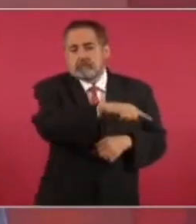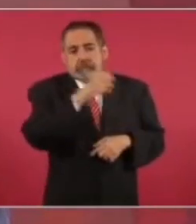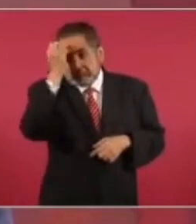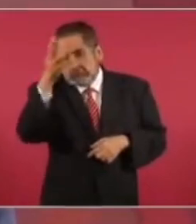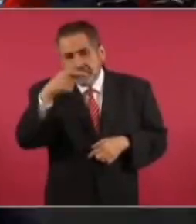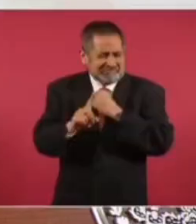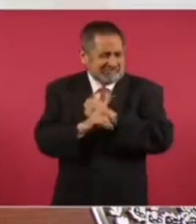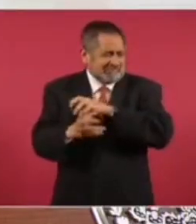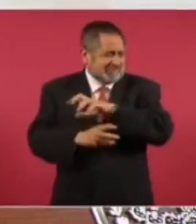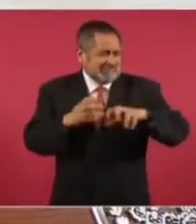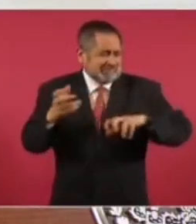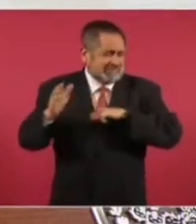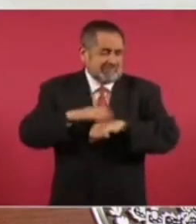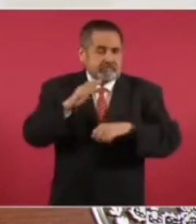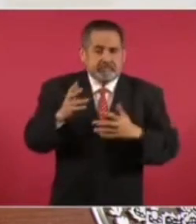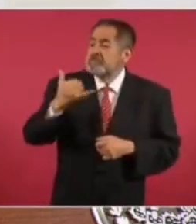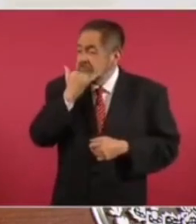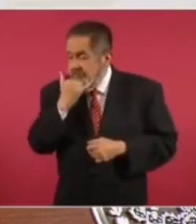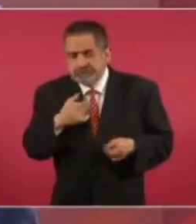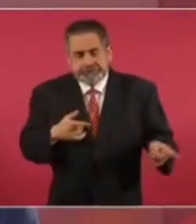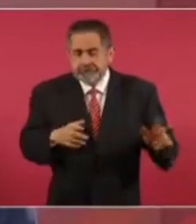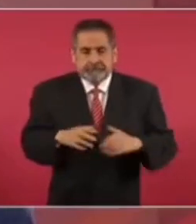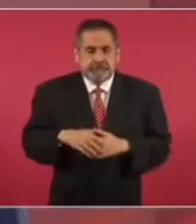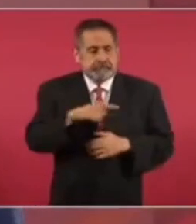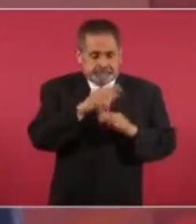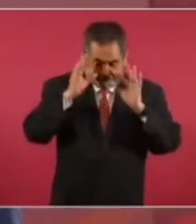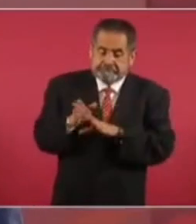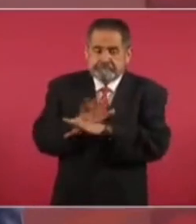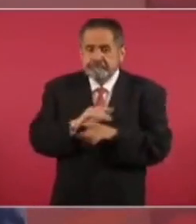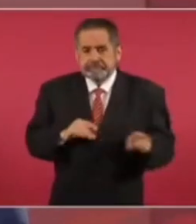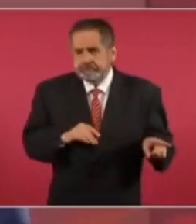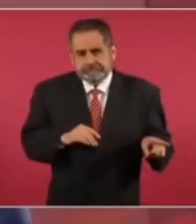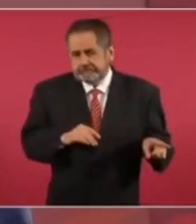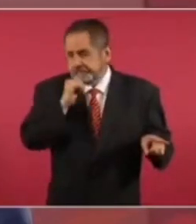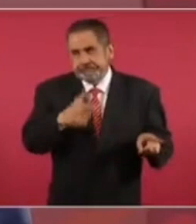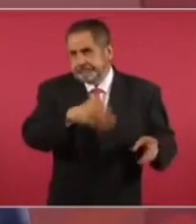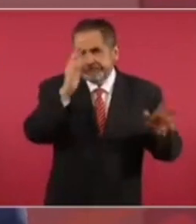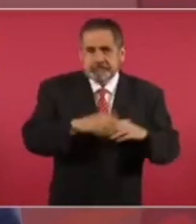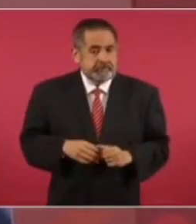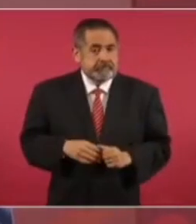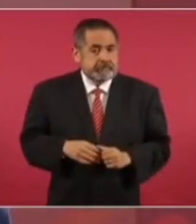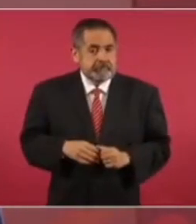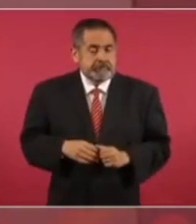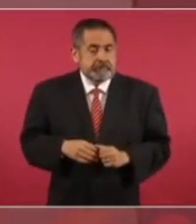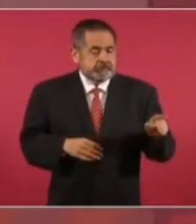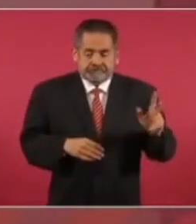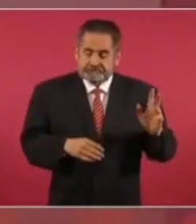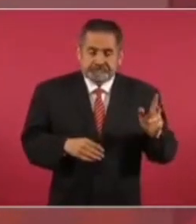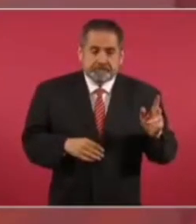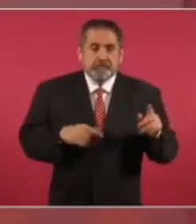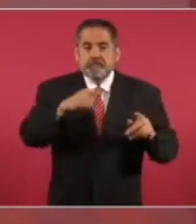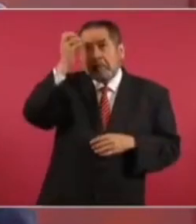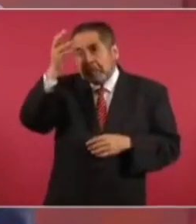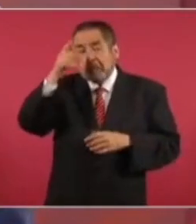los conservadores. En vez de ofrecer disculpas y ser autocríticos y no caer en la autocomplacencia, en vez de eso, se